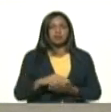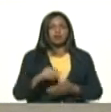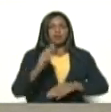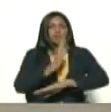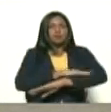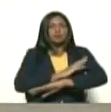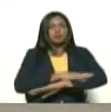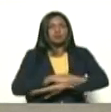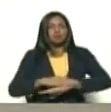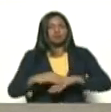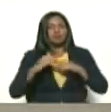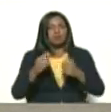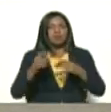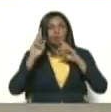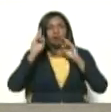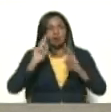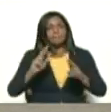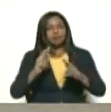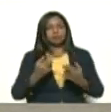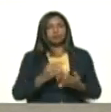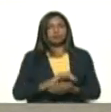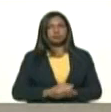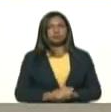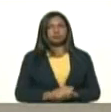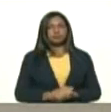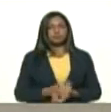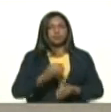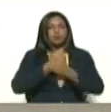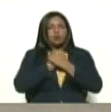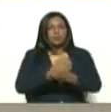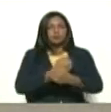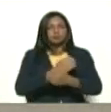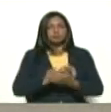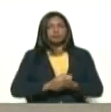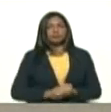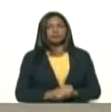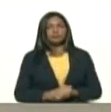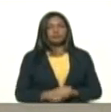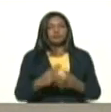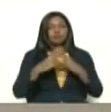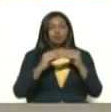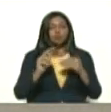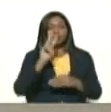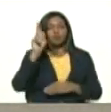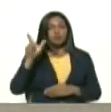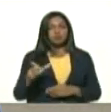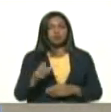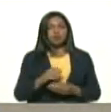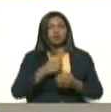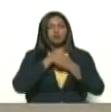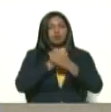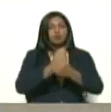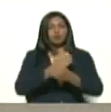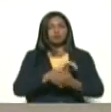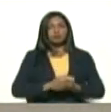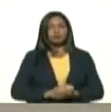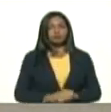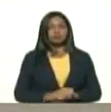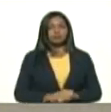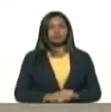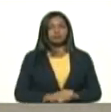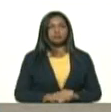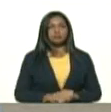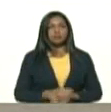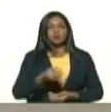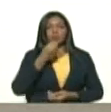dignidad, con respeto, con amor. Todos los venezolanos en amor. Bueno,